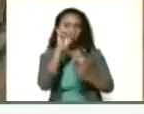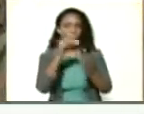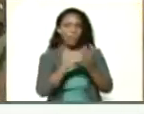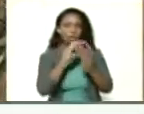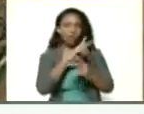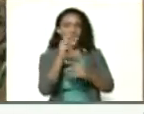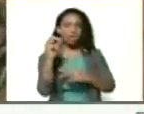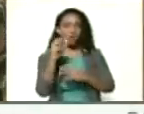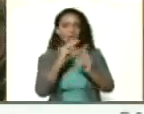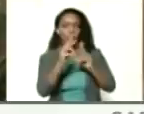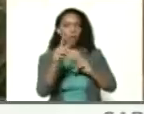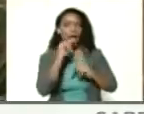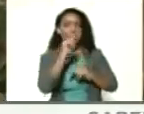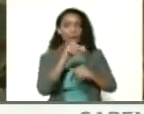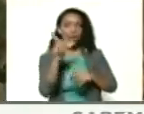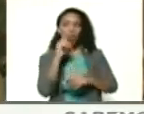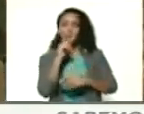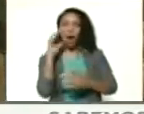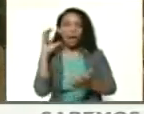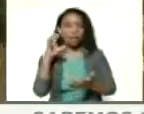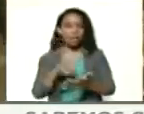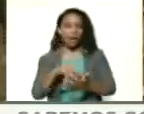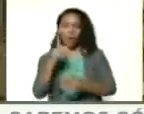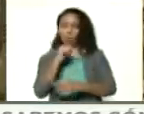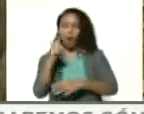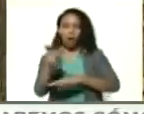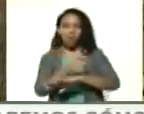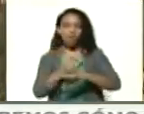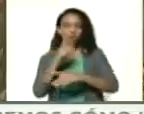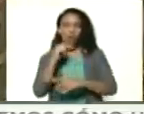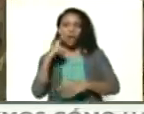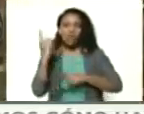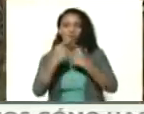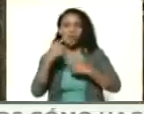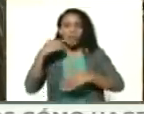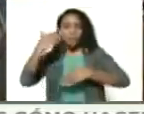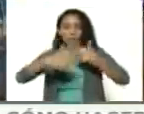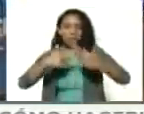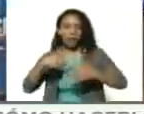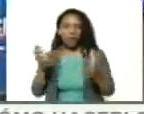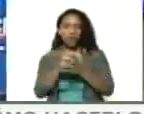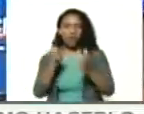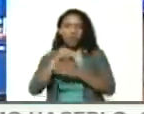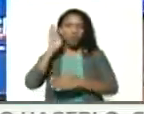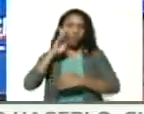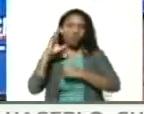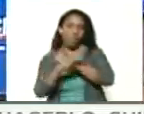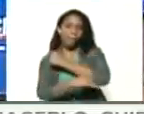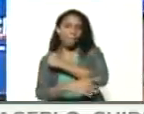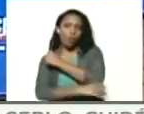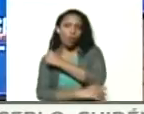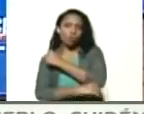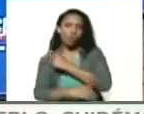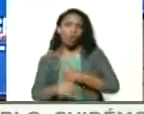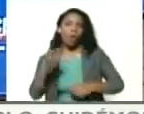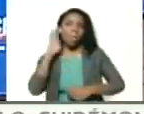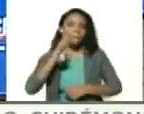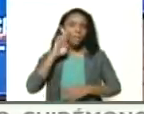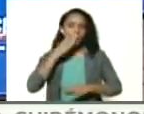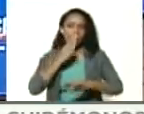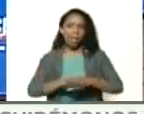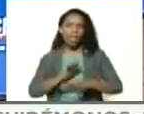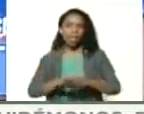gobierno. Lo que hay es paramilitares, narcotraficantes, grupos irregulares, delito,